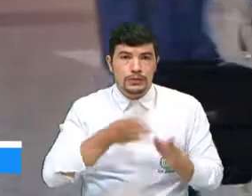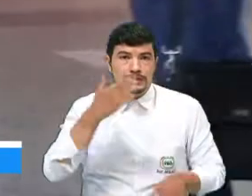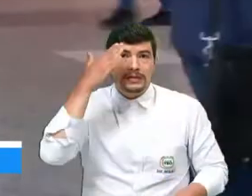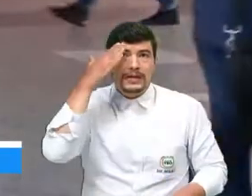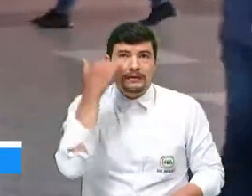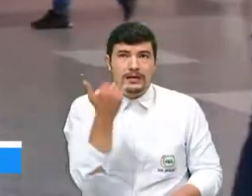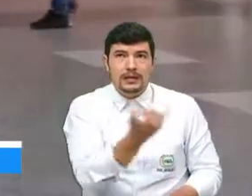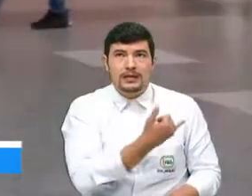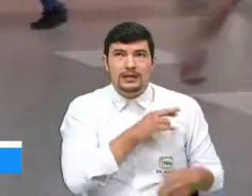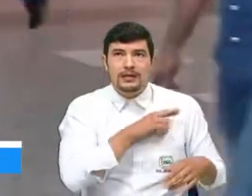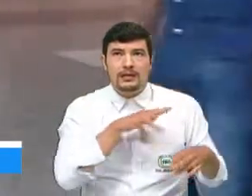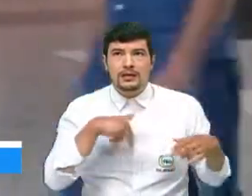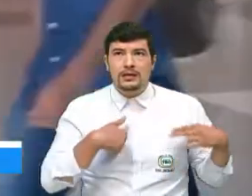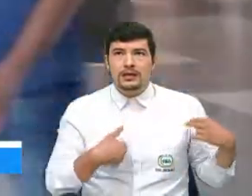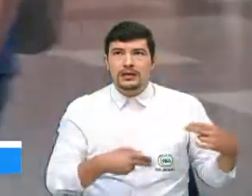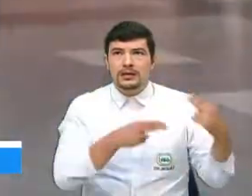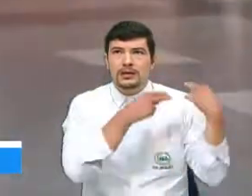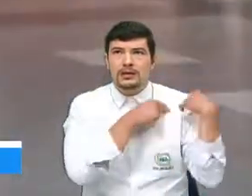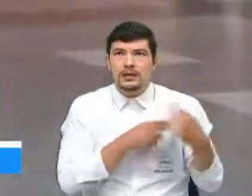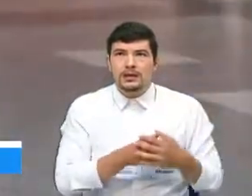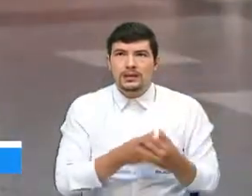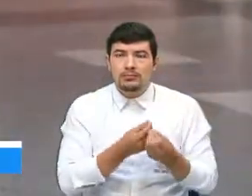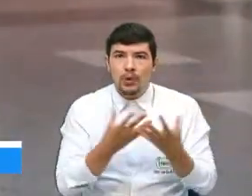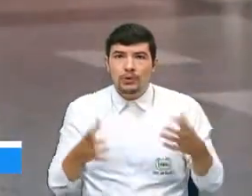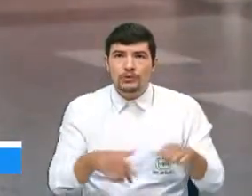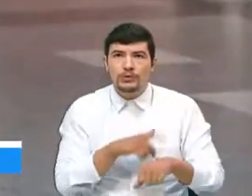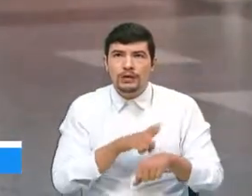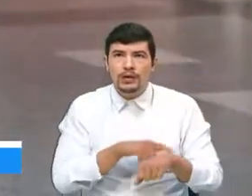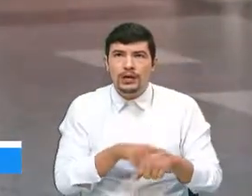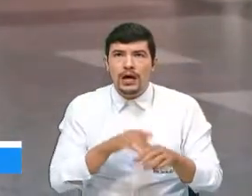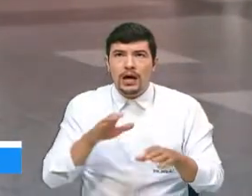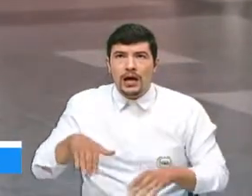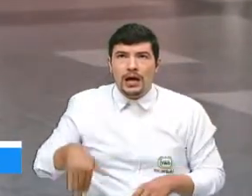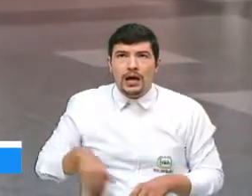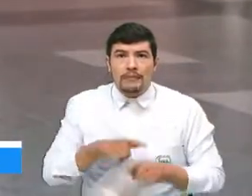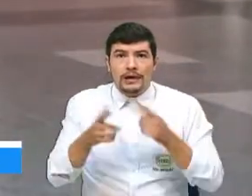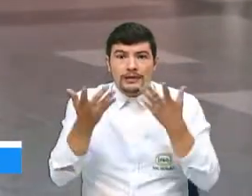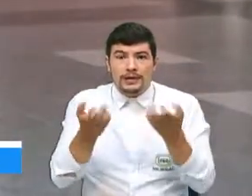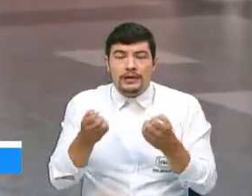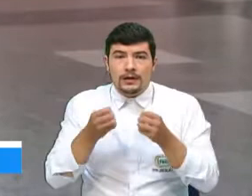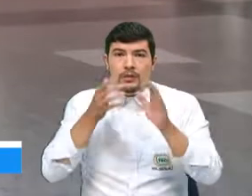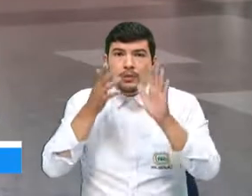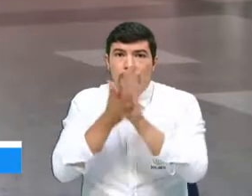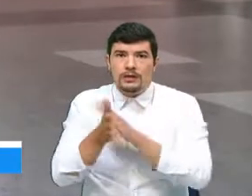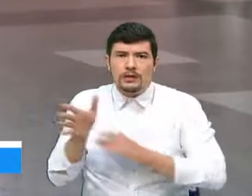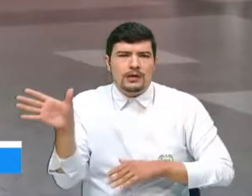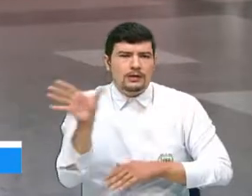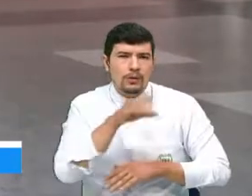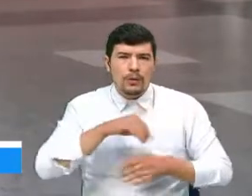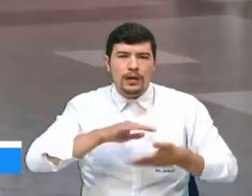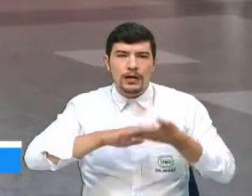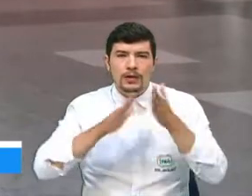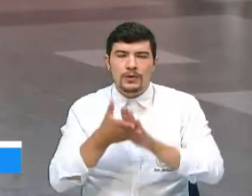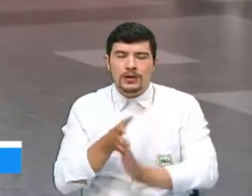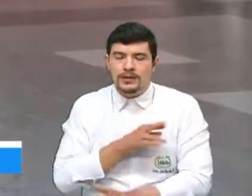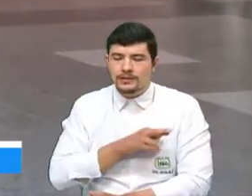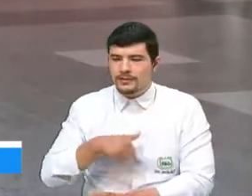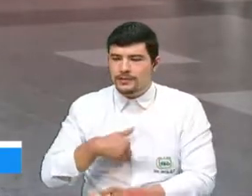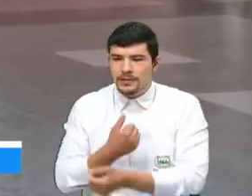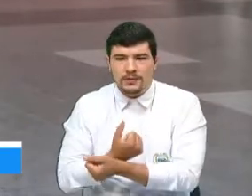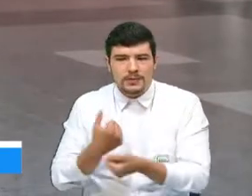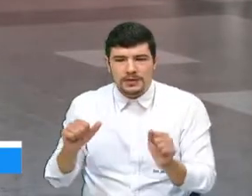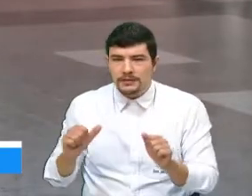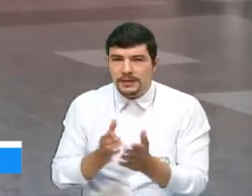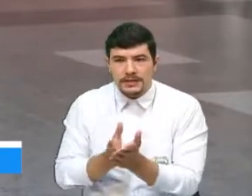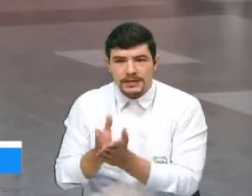asuntos a nuestro cargo y hay mora y atraso pero queremos contarle a la comunidad que es materialmente imposible para nosotros seguir